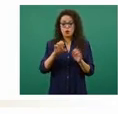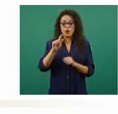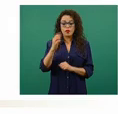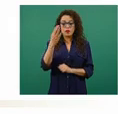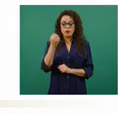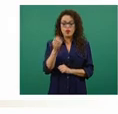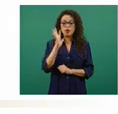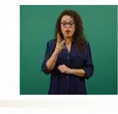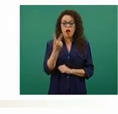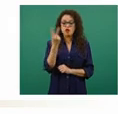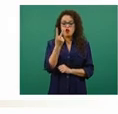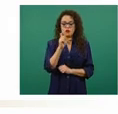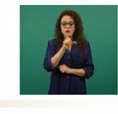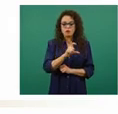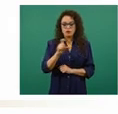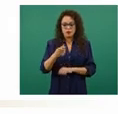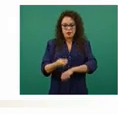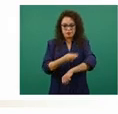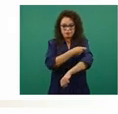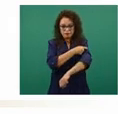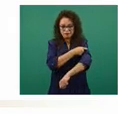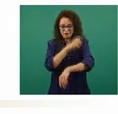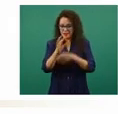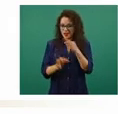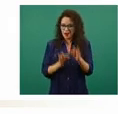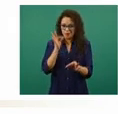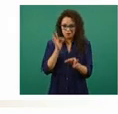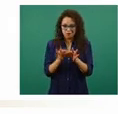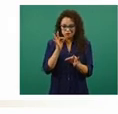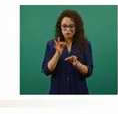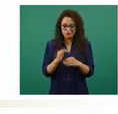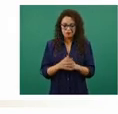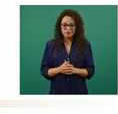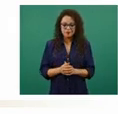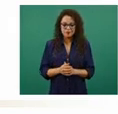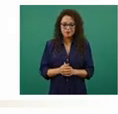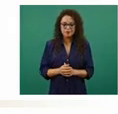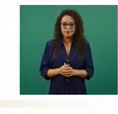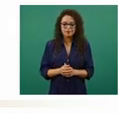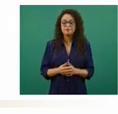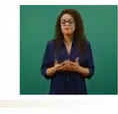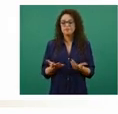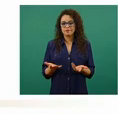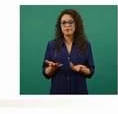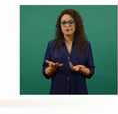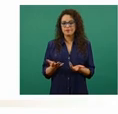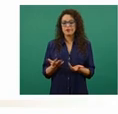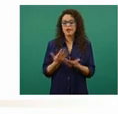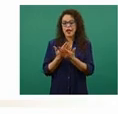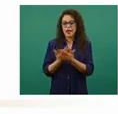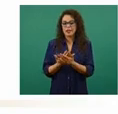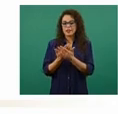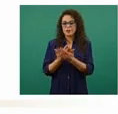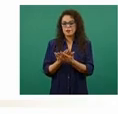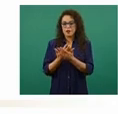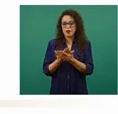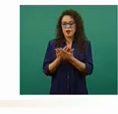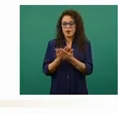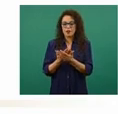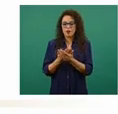757,479 tienen ya esquemas completos de vacunación, y la diferencia obviamente está esperando o la temporalidad o están